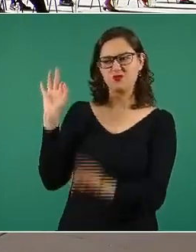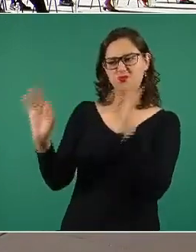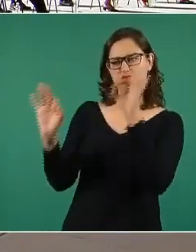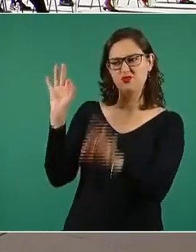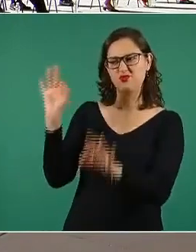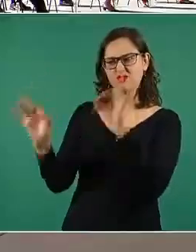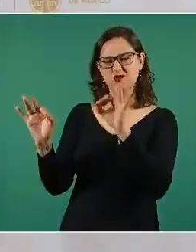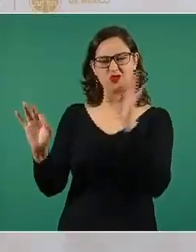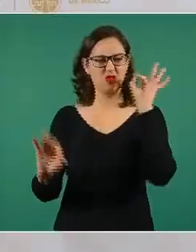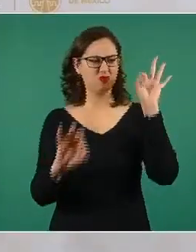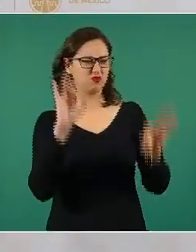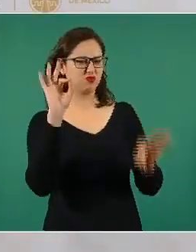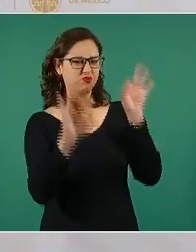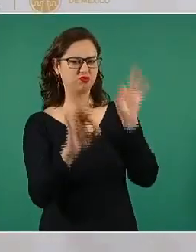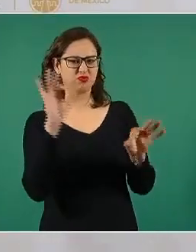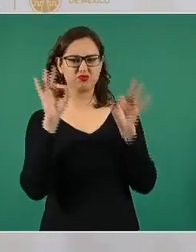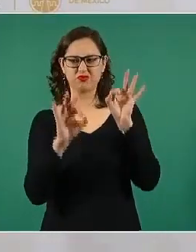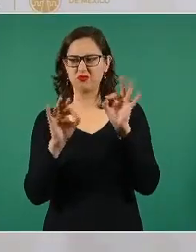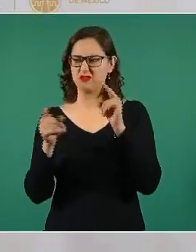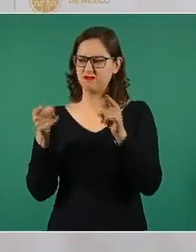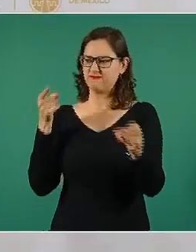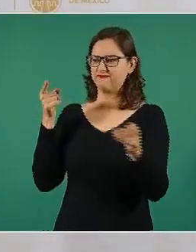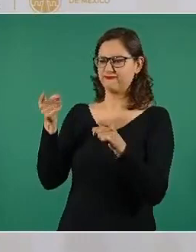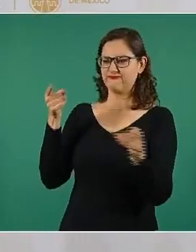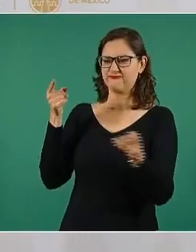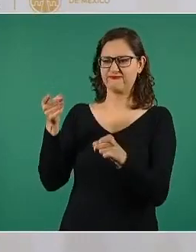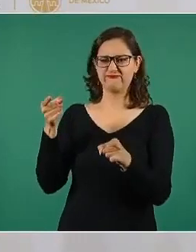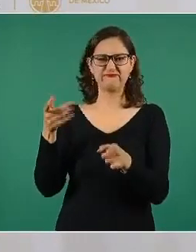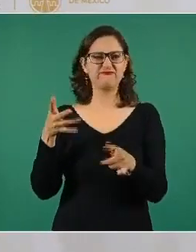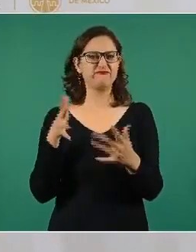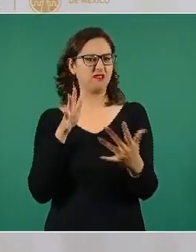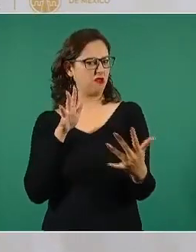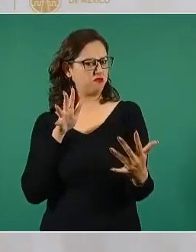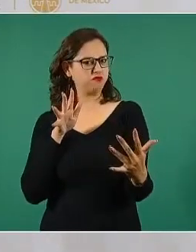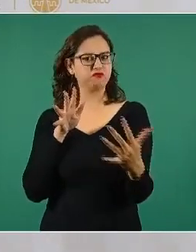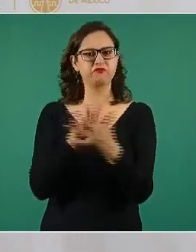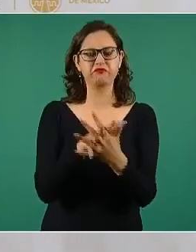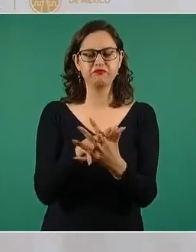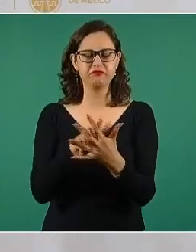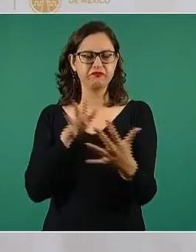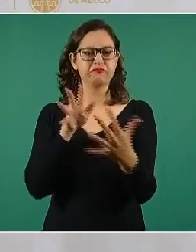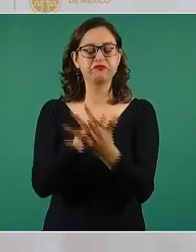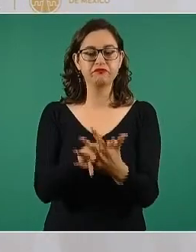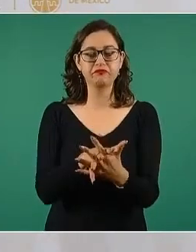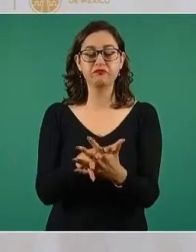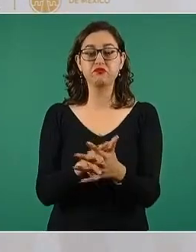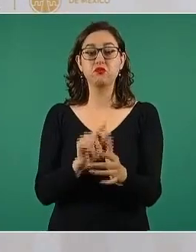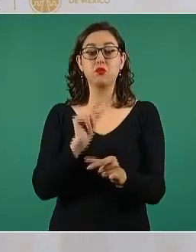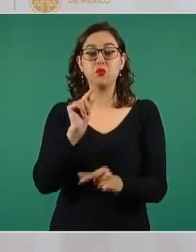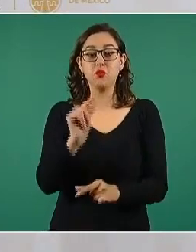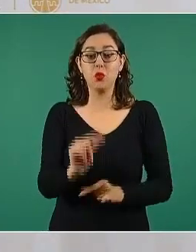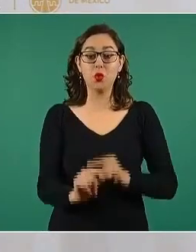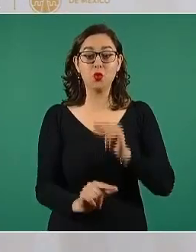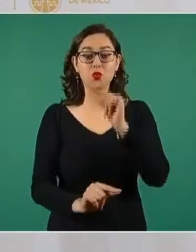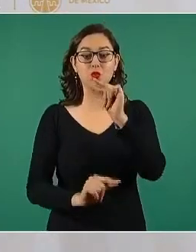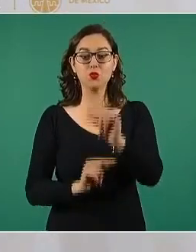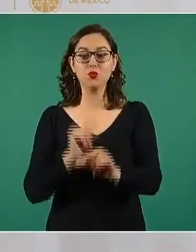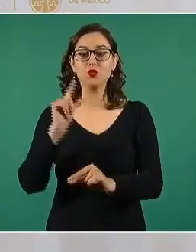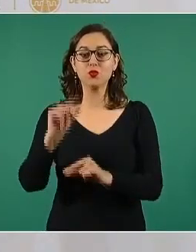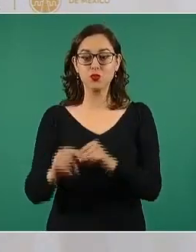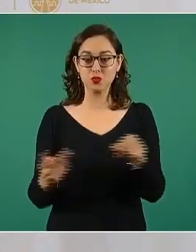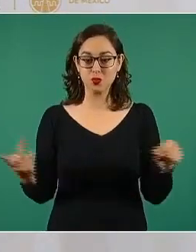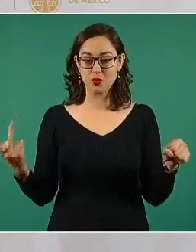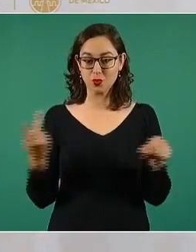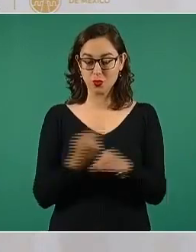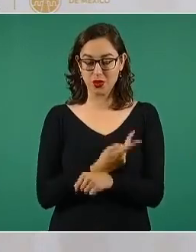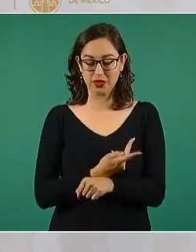argucias, terror y violencia, hasta conseguir apoderarse del